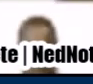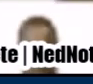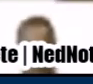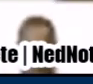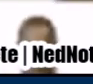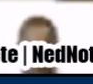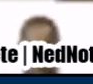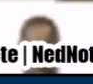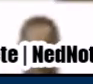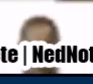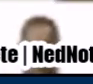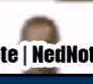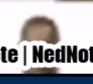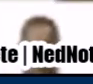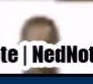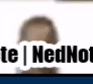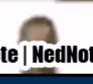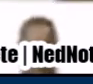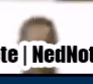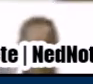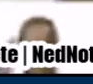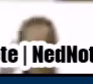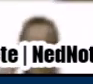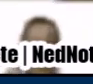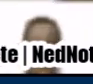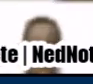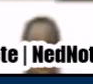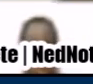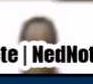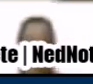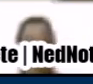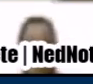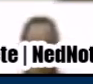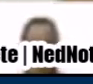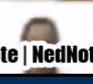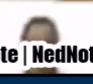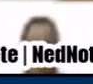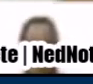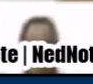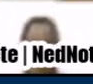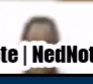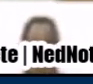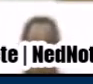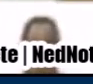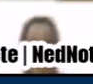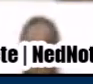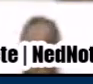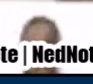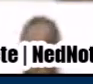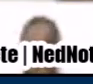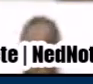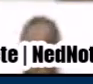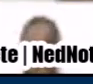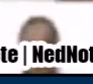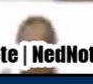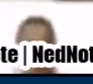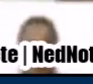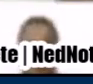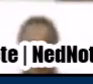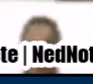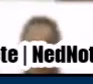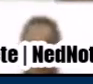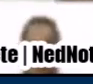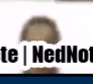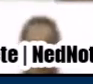orienta, lo que nos protege también en nuestra lucha y lo que nos unifica en una causa. Ya la alternativa en Venezuela, que en